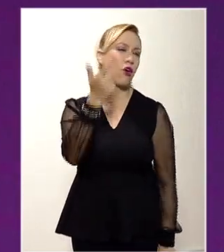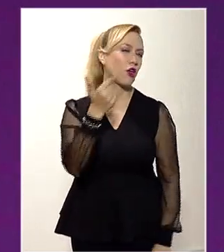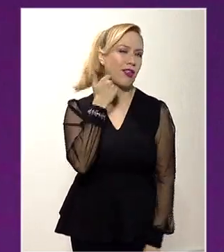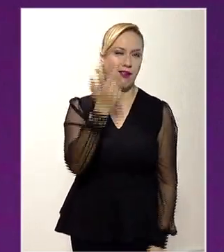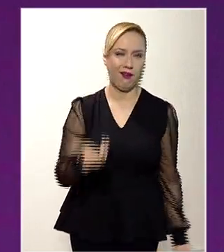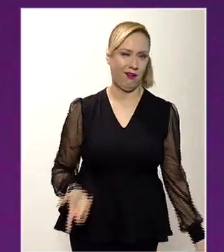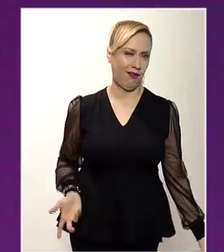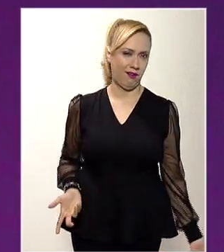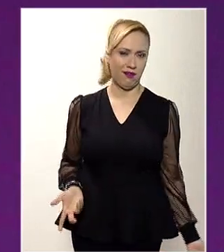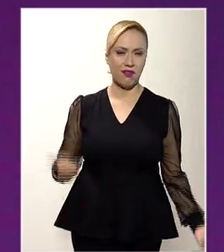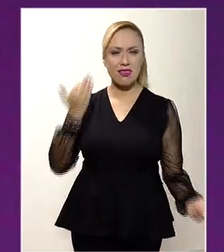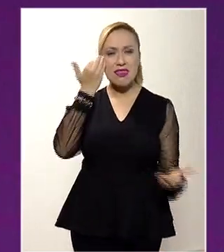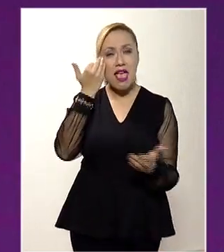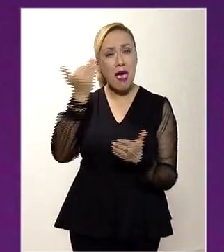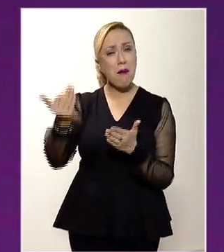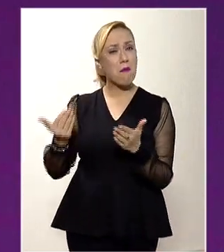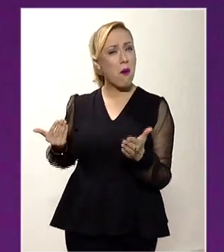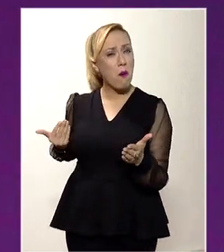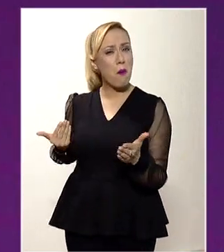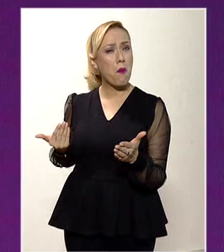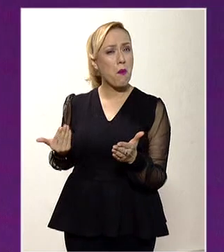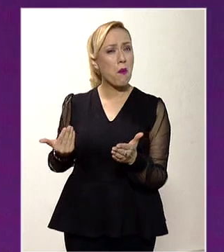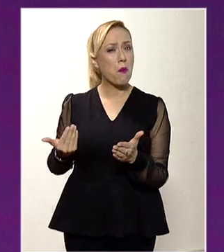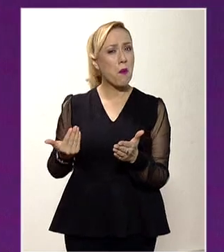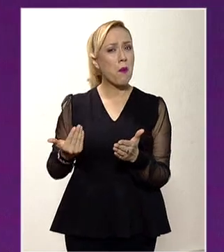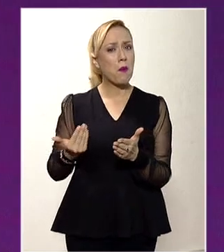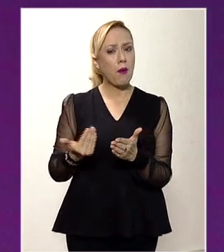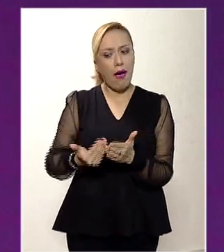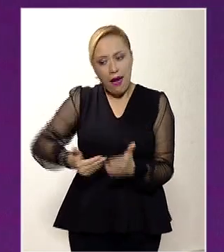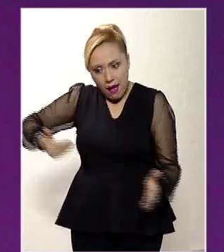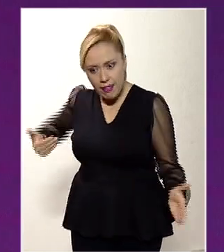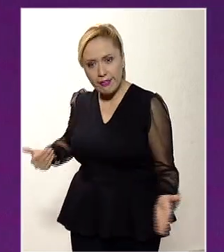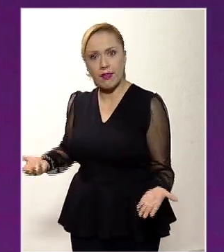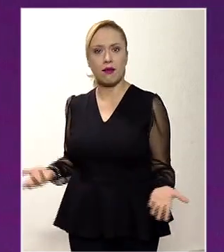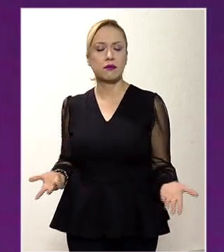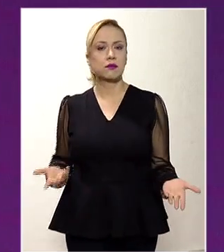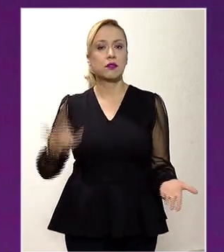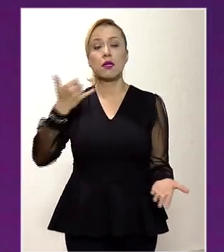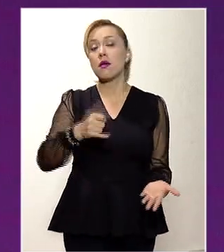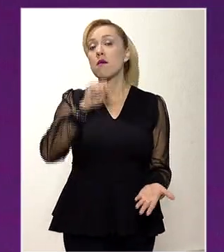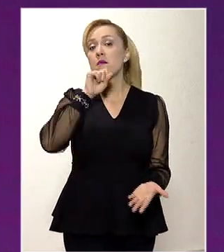además. Hay pérdida de datos, pero además hay todavía,